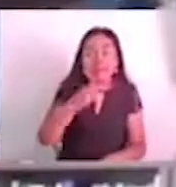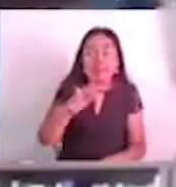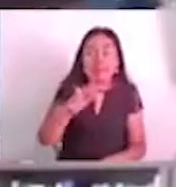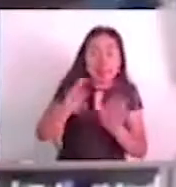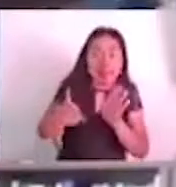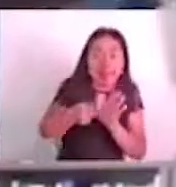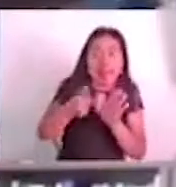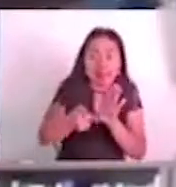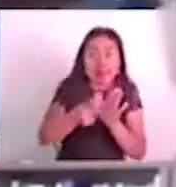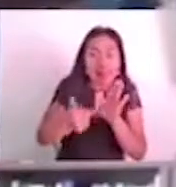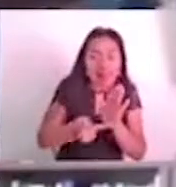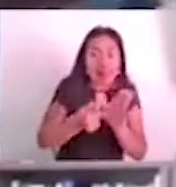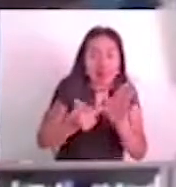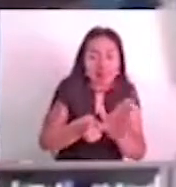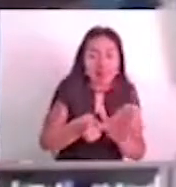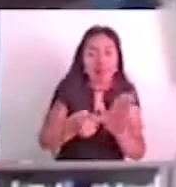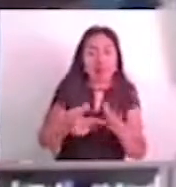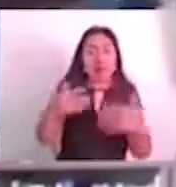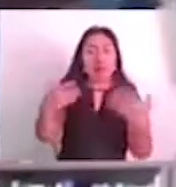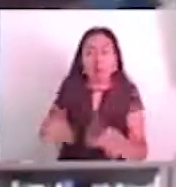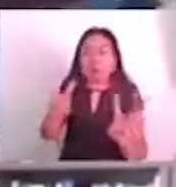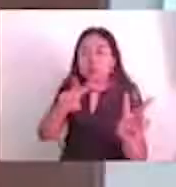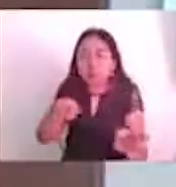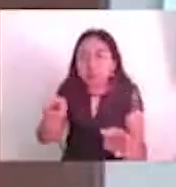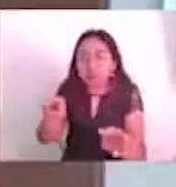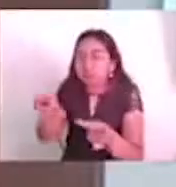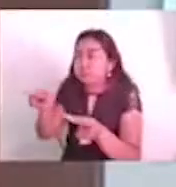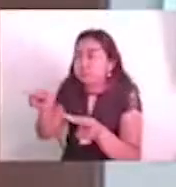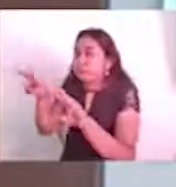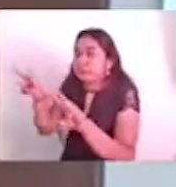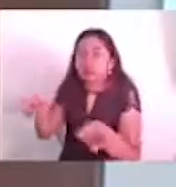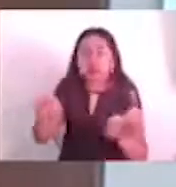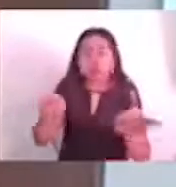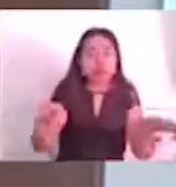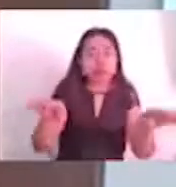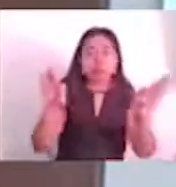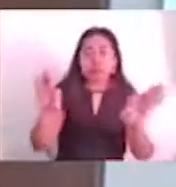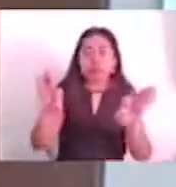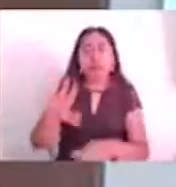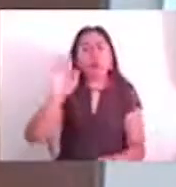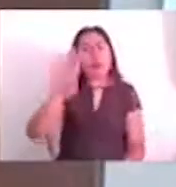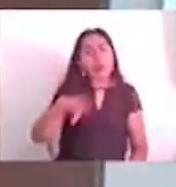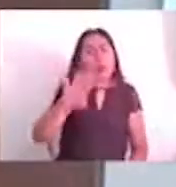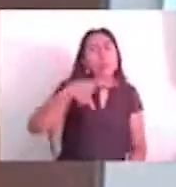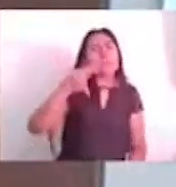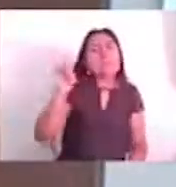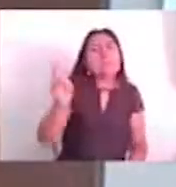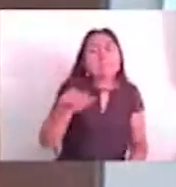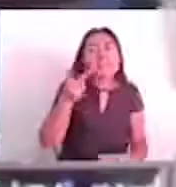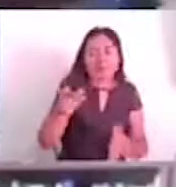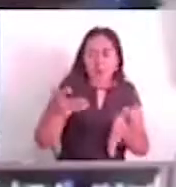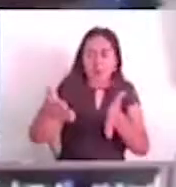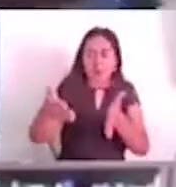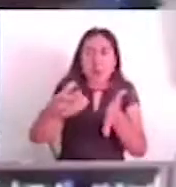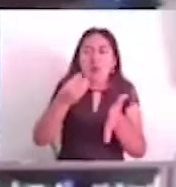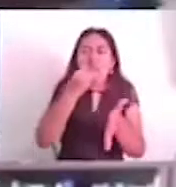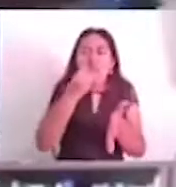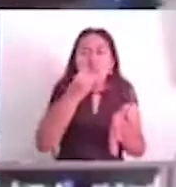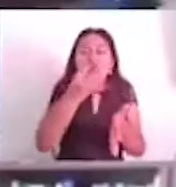decir, hacer el recorrido, incluso. Y la gastronomía, que es una delicia. Ah,